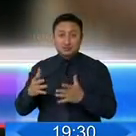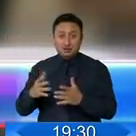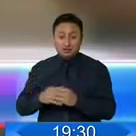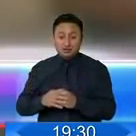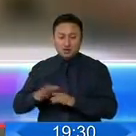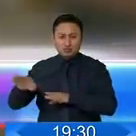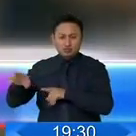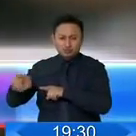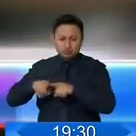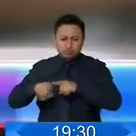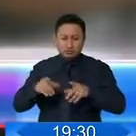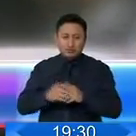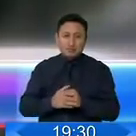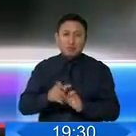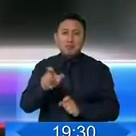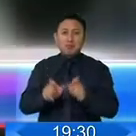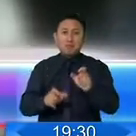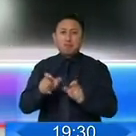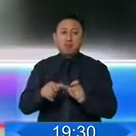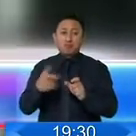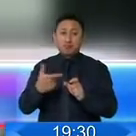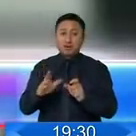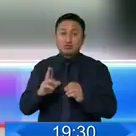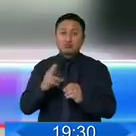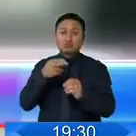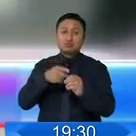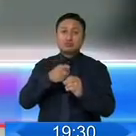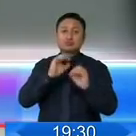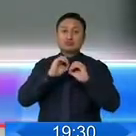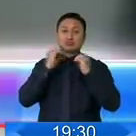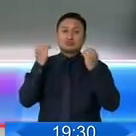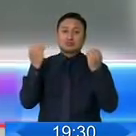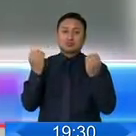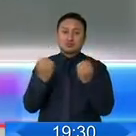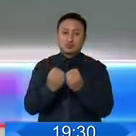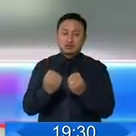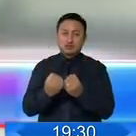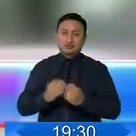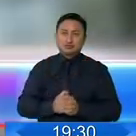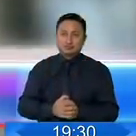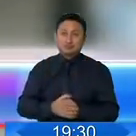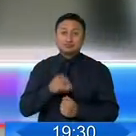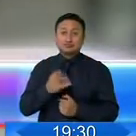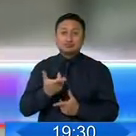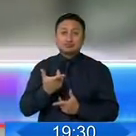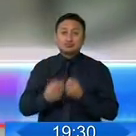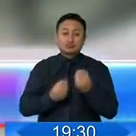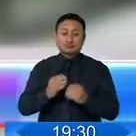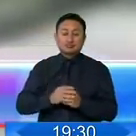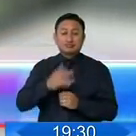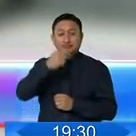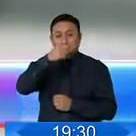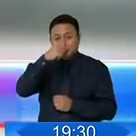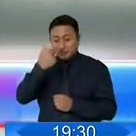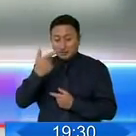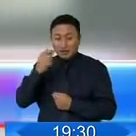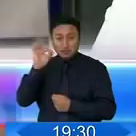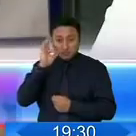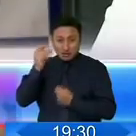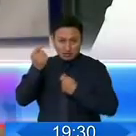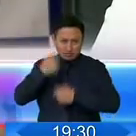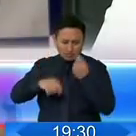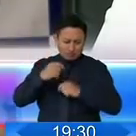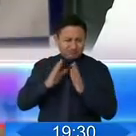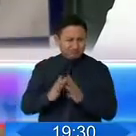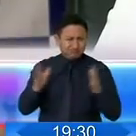finalidad de localizar a quienes estarían formando parte de esta organización que opera con la droga en grandes cantidades.